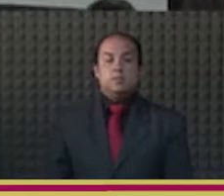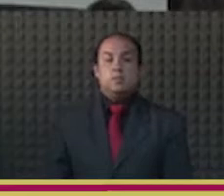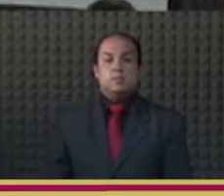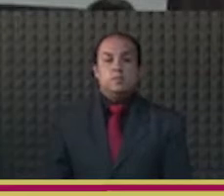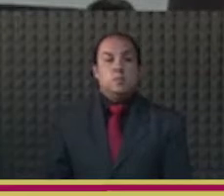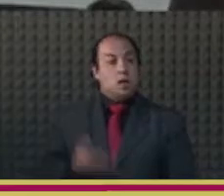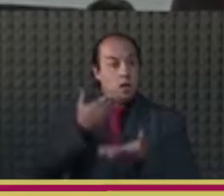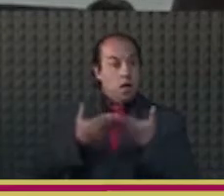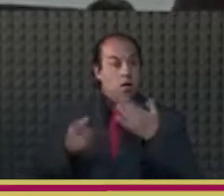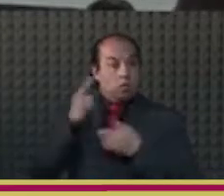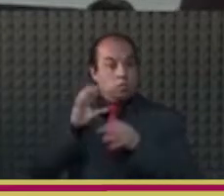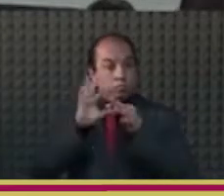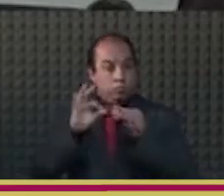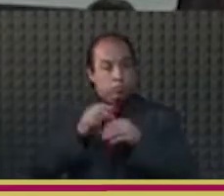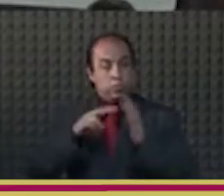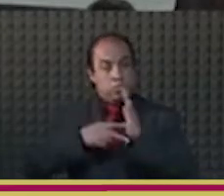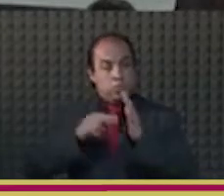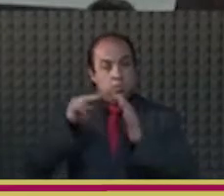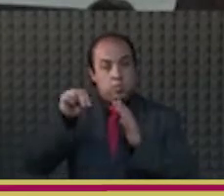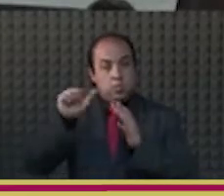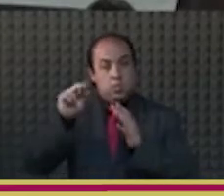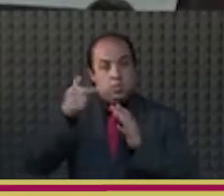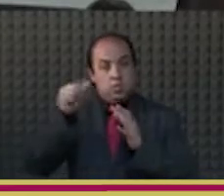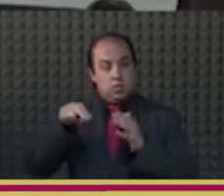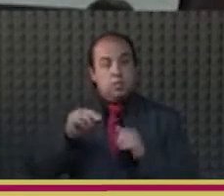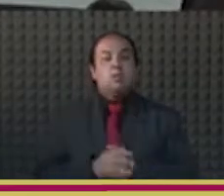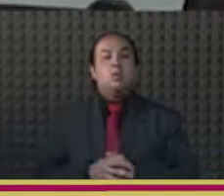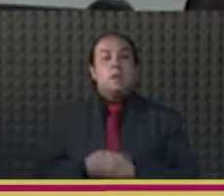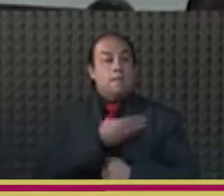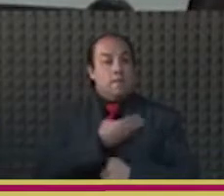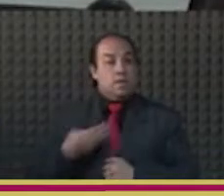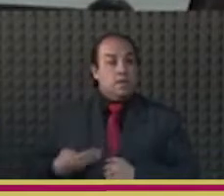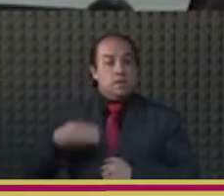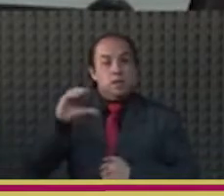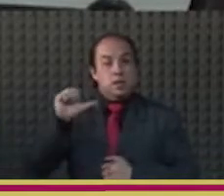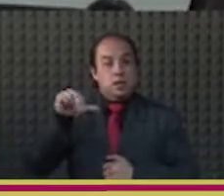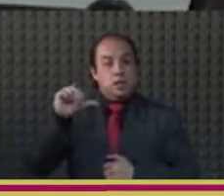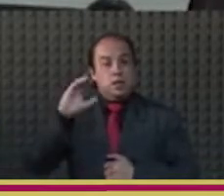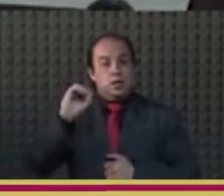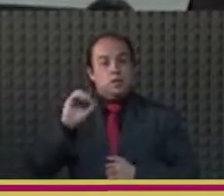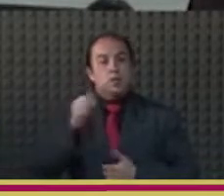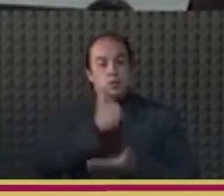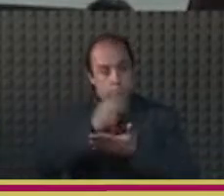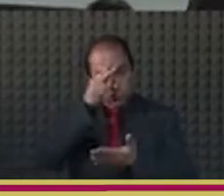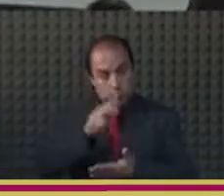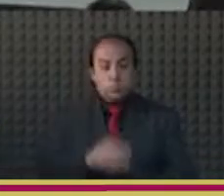Ahora escuchemos la intervención del ingeniero Nathan Poplavsky Berry, presidente de la Canaco Ciudad de México.